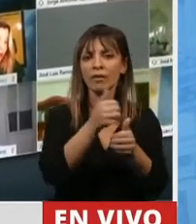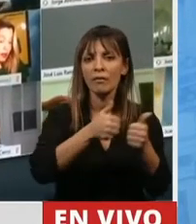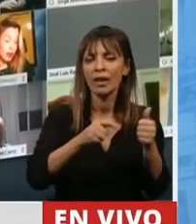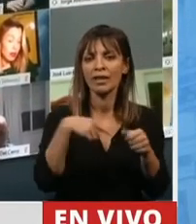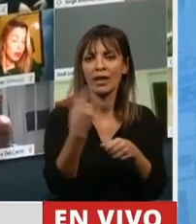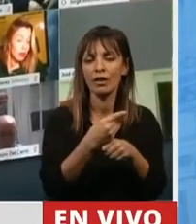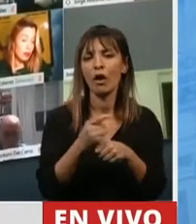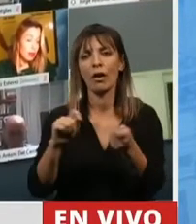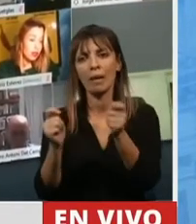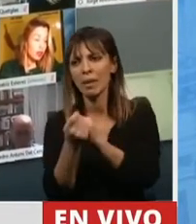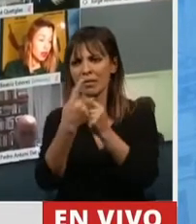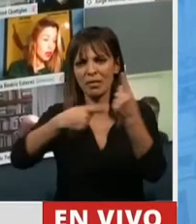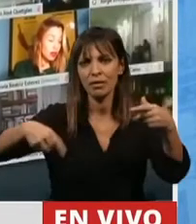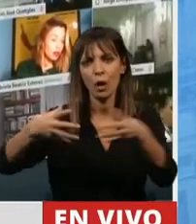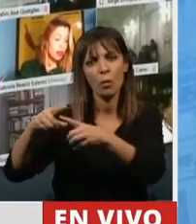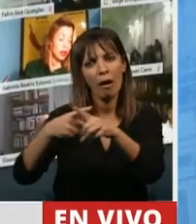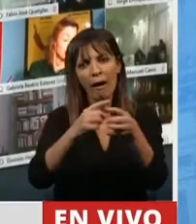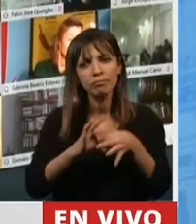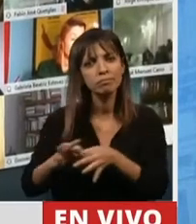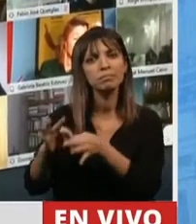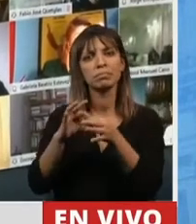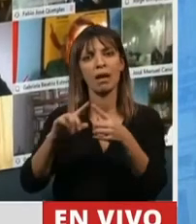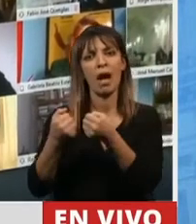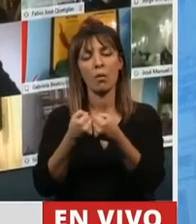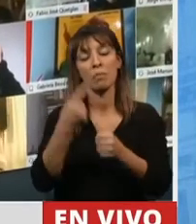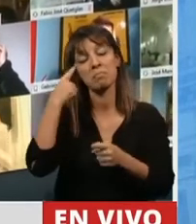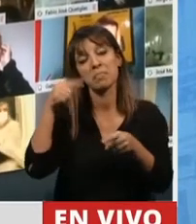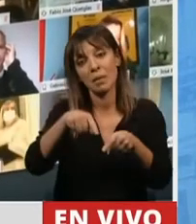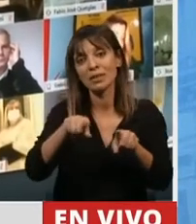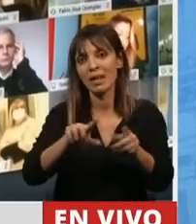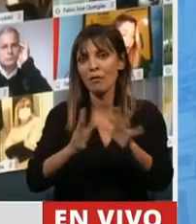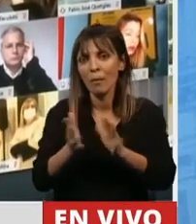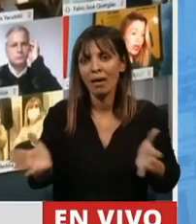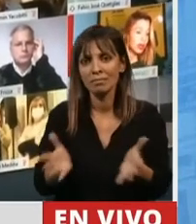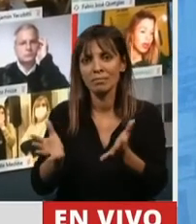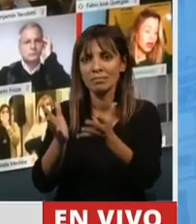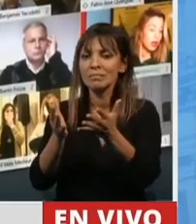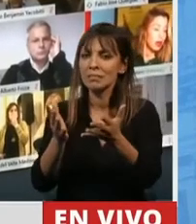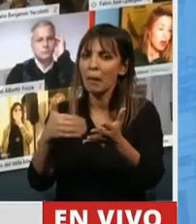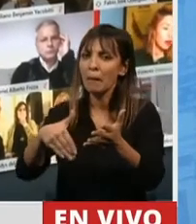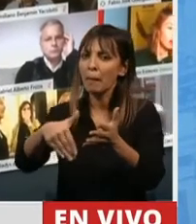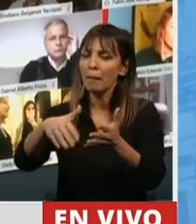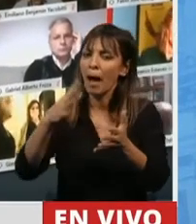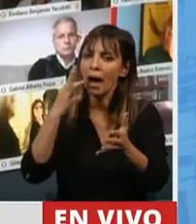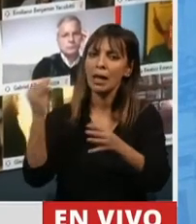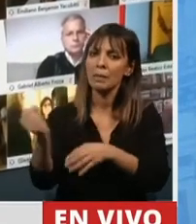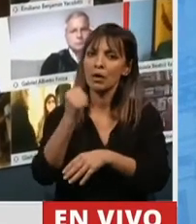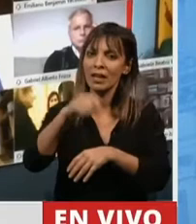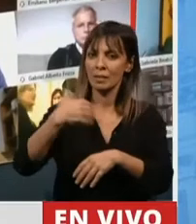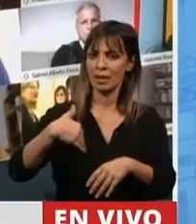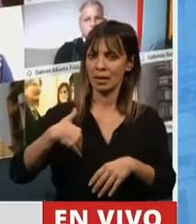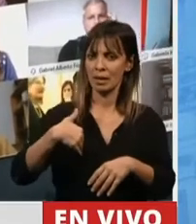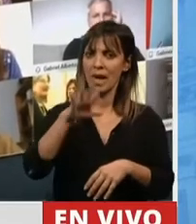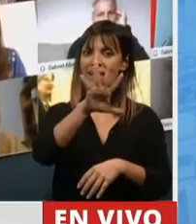realmente apoyar una actividad que todos creemos que va a ser realmente algo importante para el país.